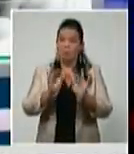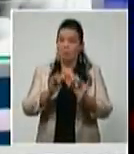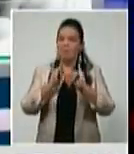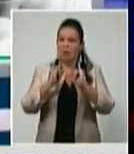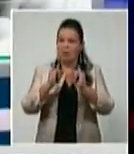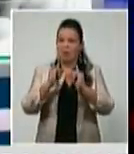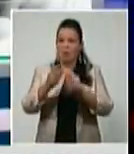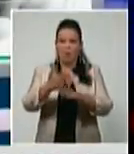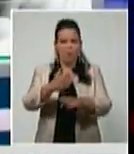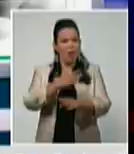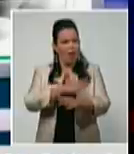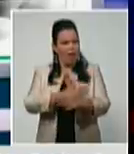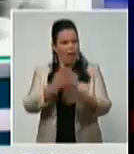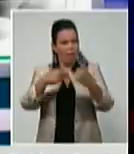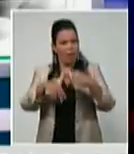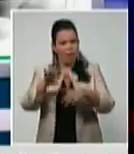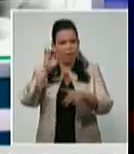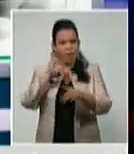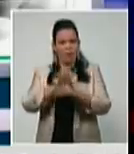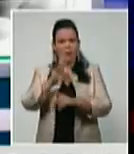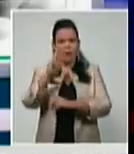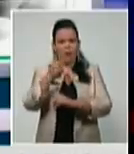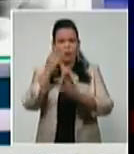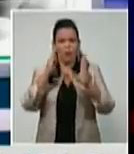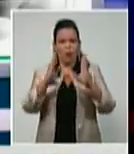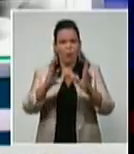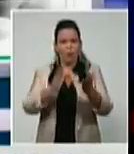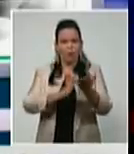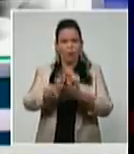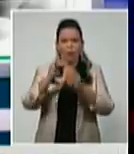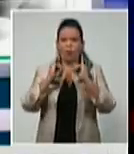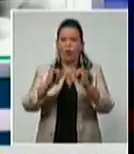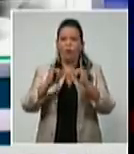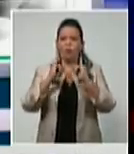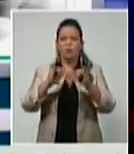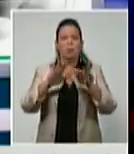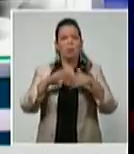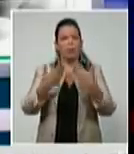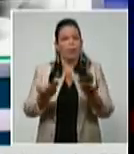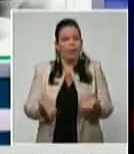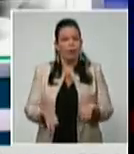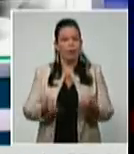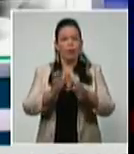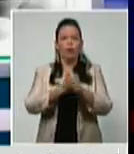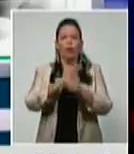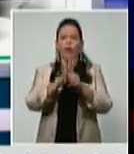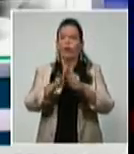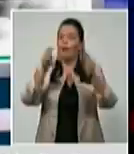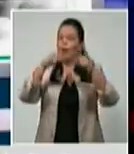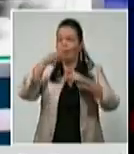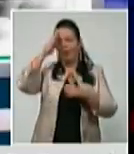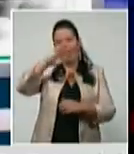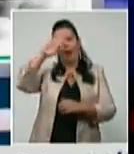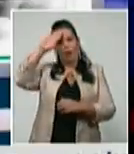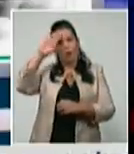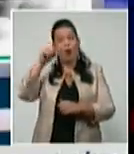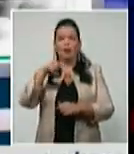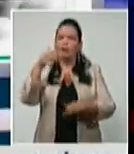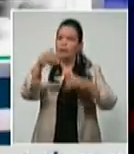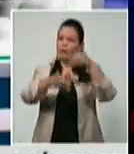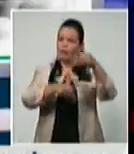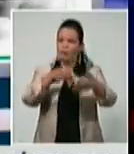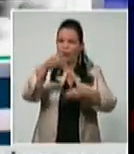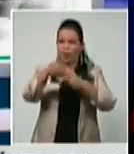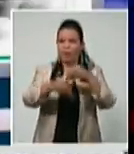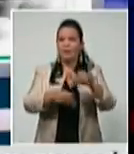segundo momento sobre la actualización del comportamiento de la COVID-19 en Cuba. Me acompaña en este segundo momento